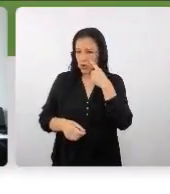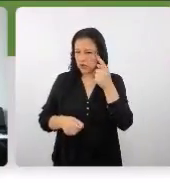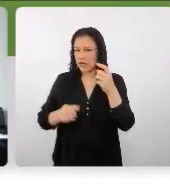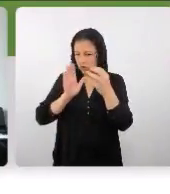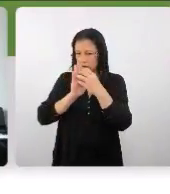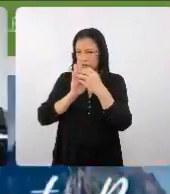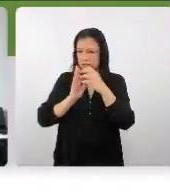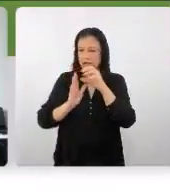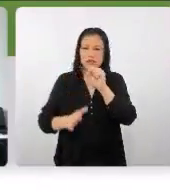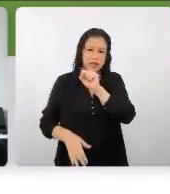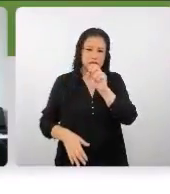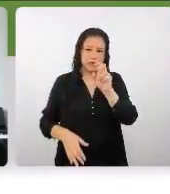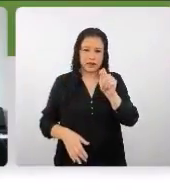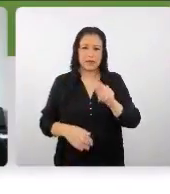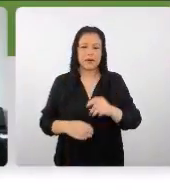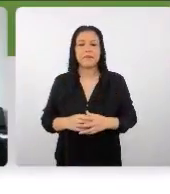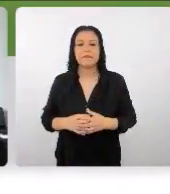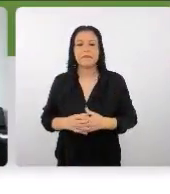sello.